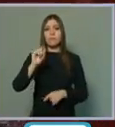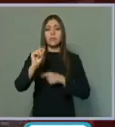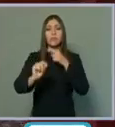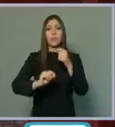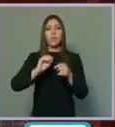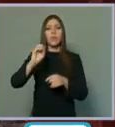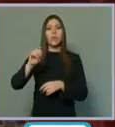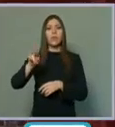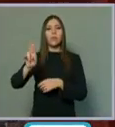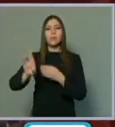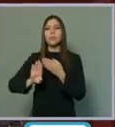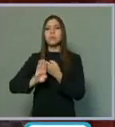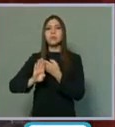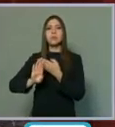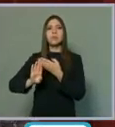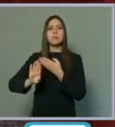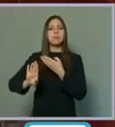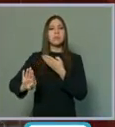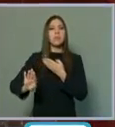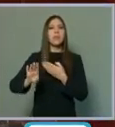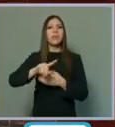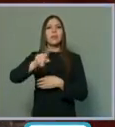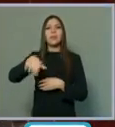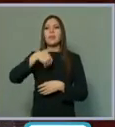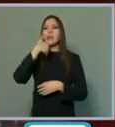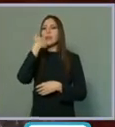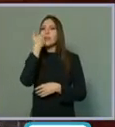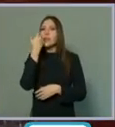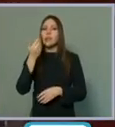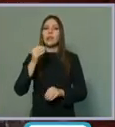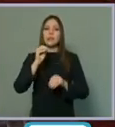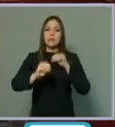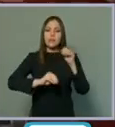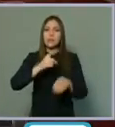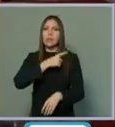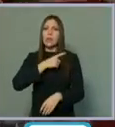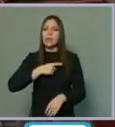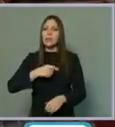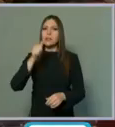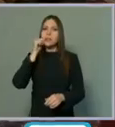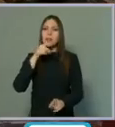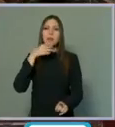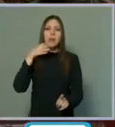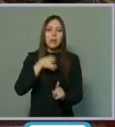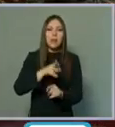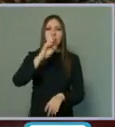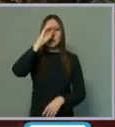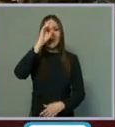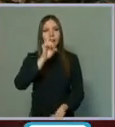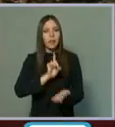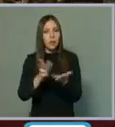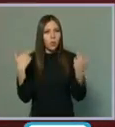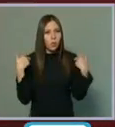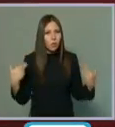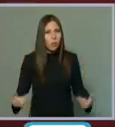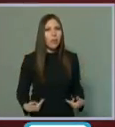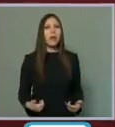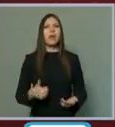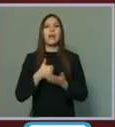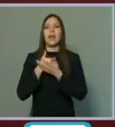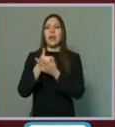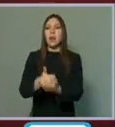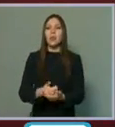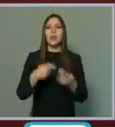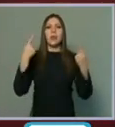lo que las naciones estamos tratando de poner en la agenda, que es el respeto a los derechos humanos, el ayudar a estas personas en